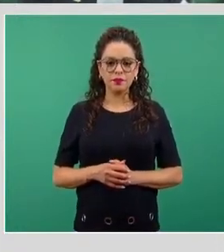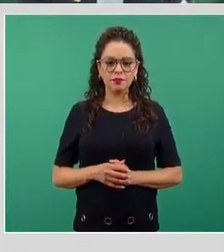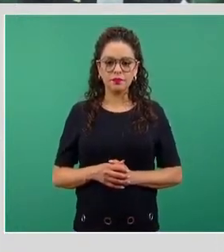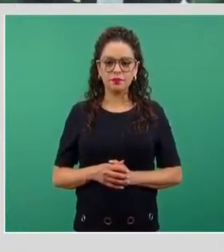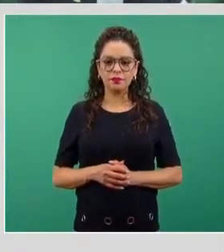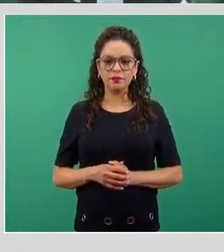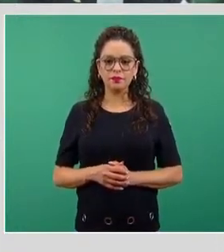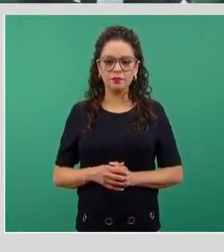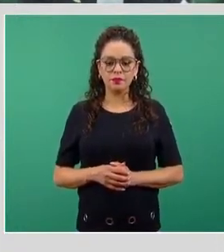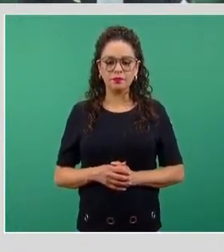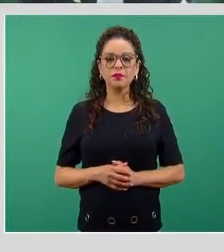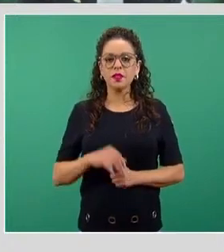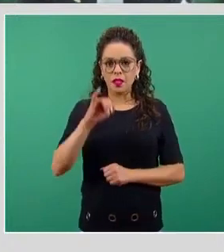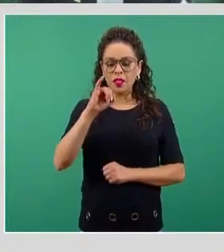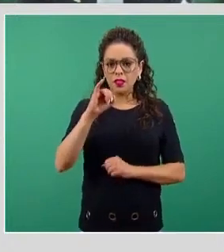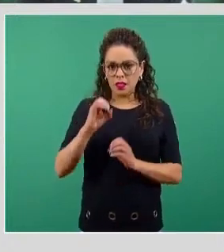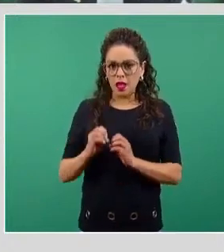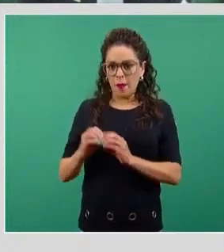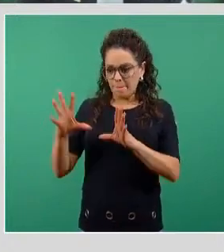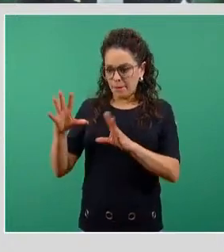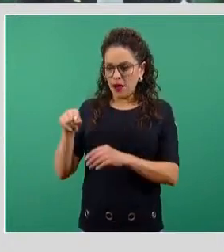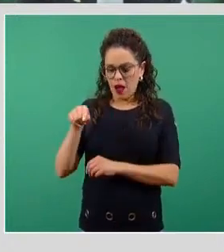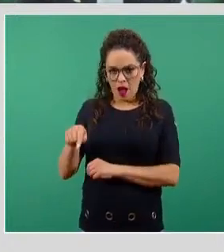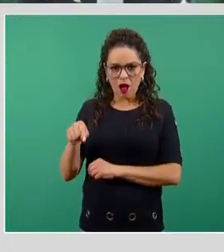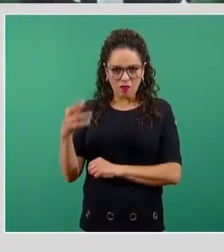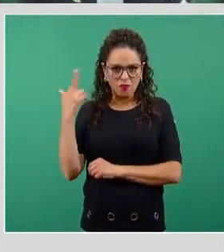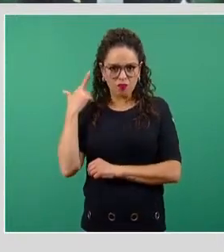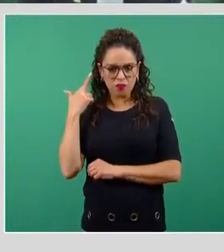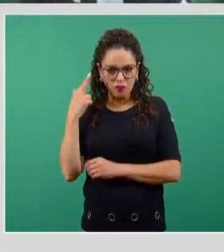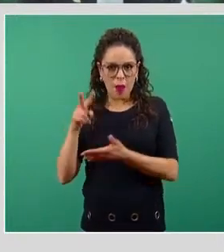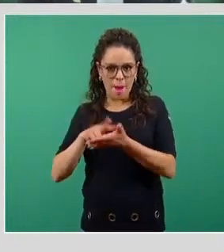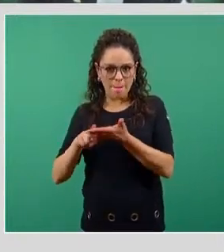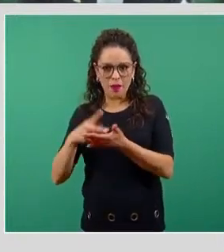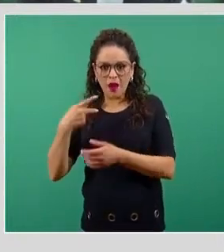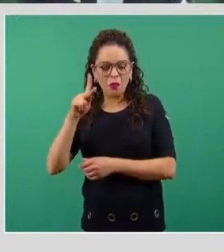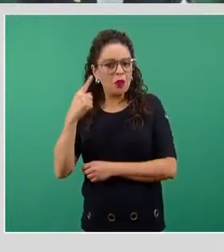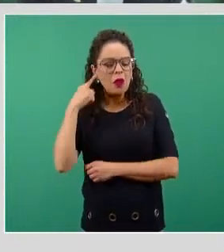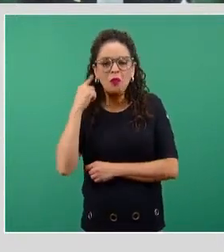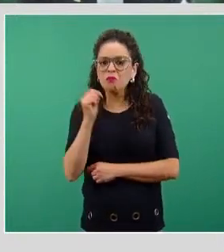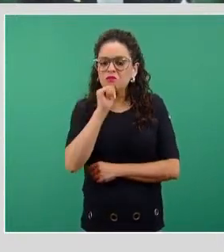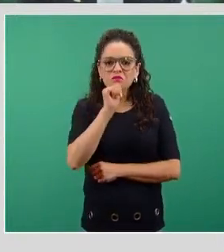Vemos que está activo el micrófono, está en verde, pero no escuchamos.